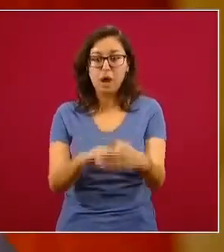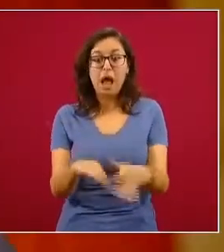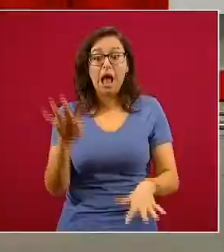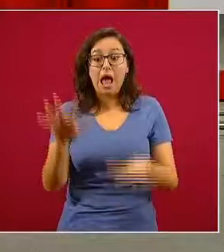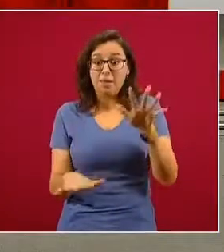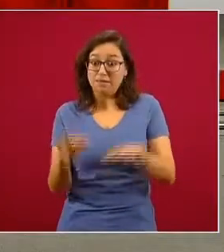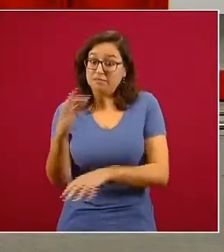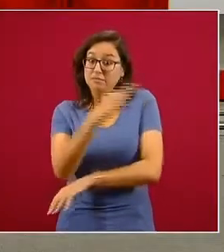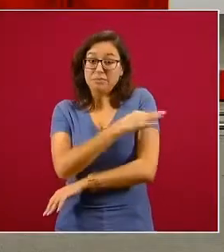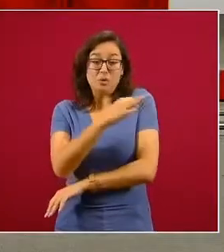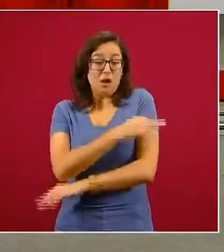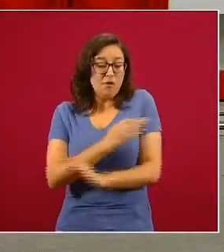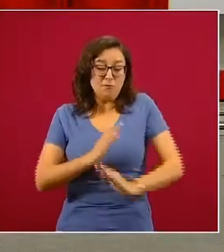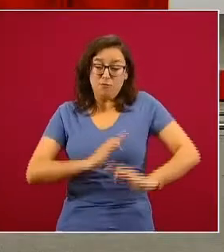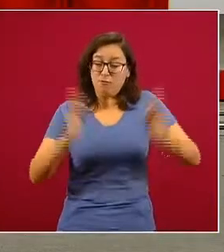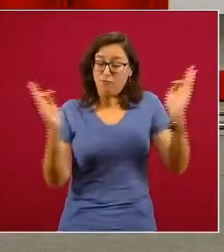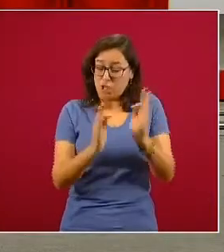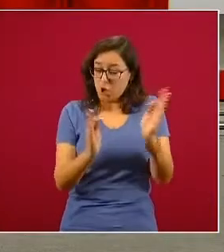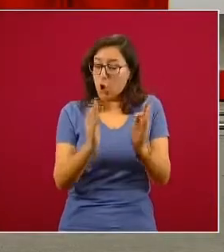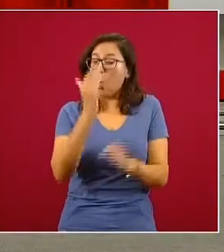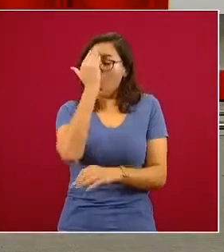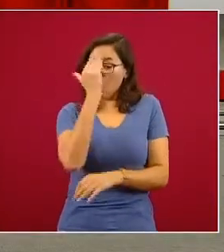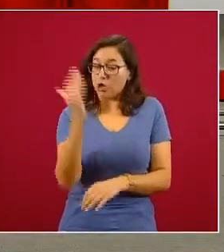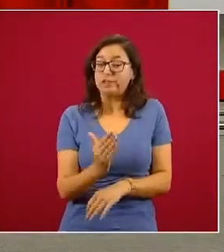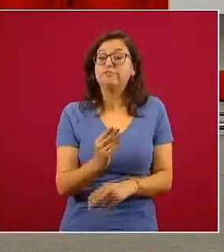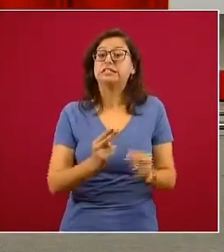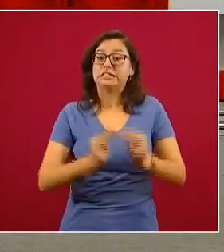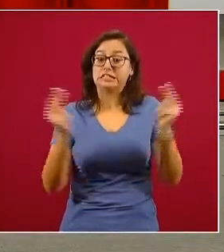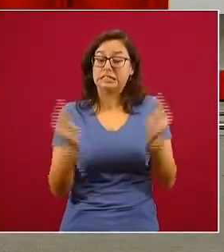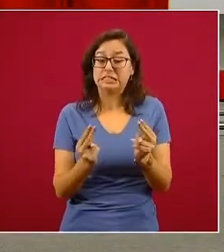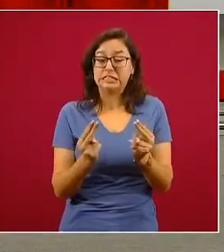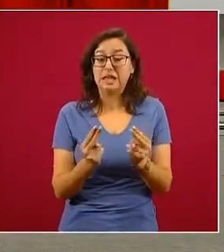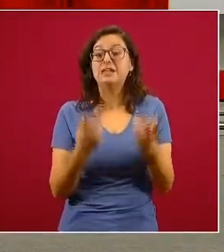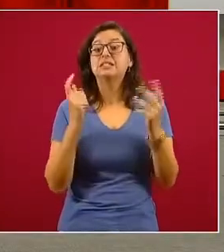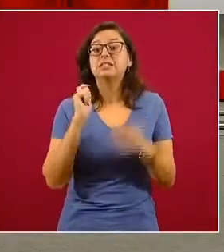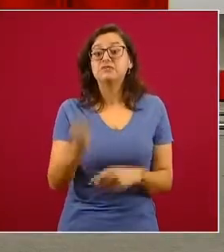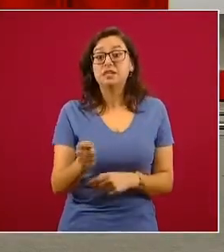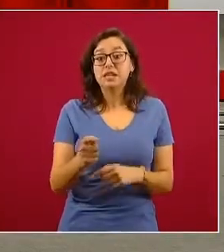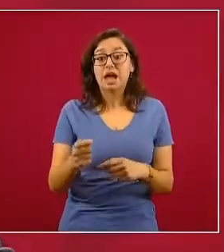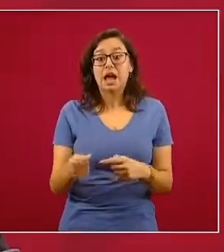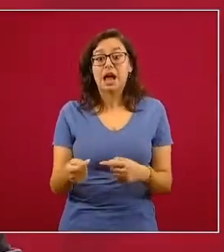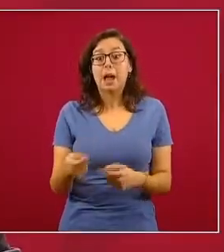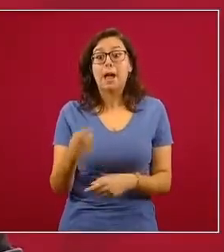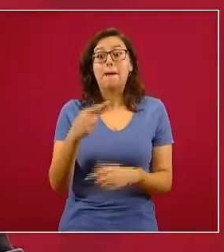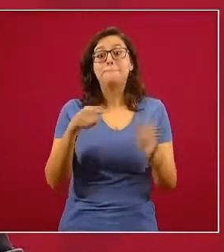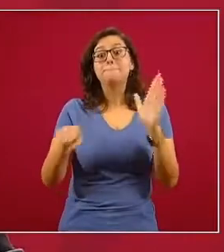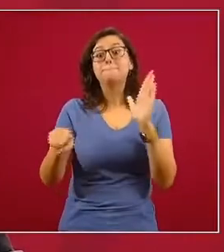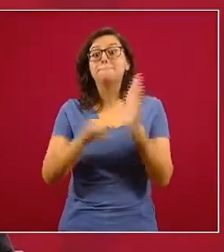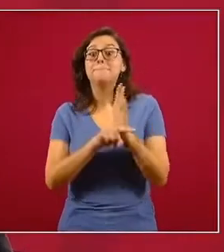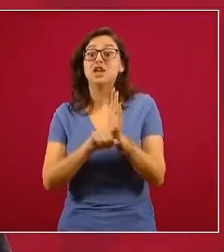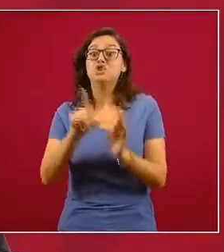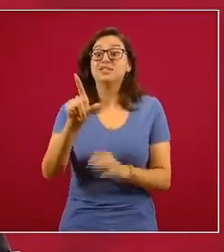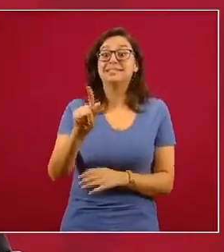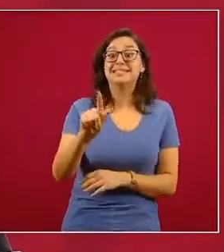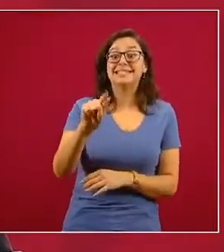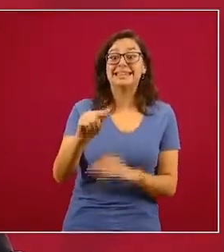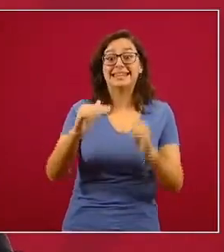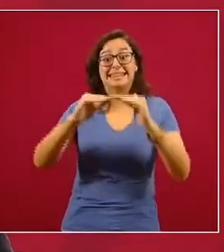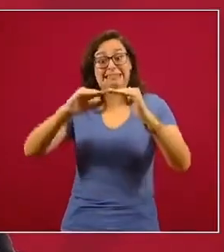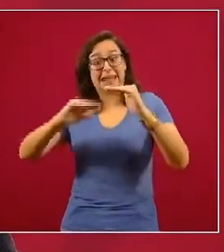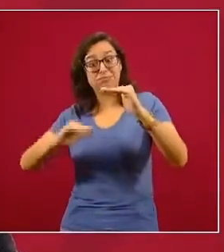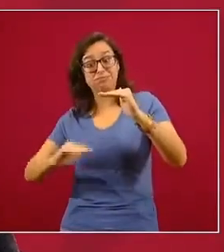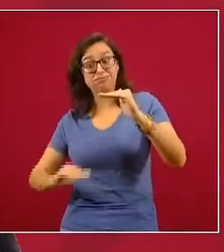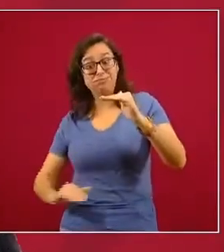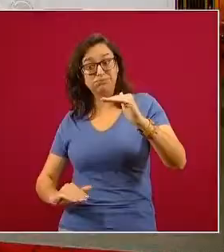refrigeraciones extremas, por ejemplo, menos de 70 grados centígrados, es una temperatura de congelación